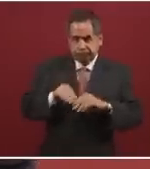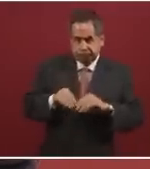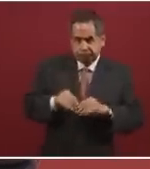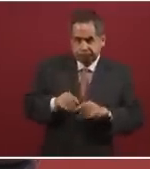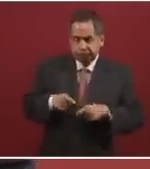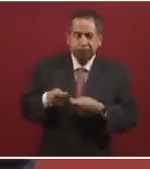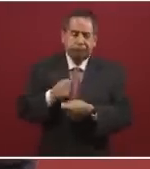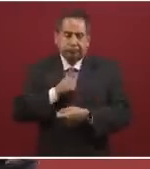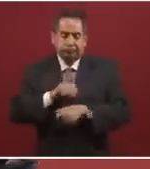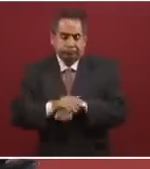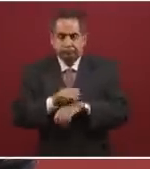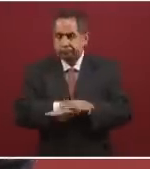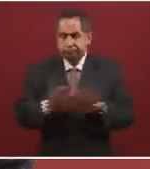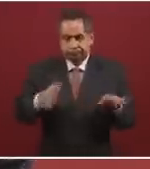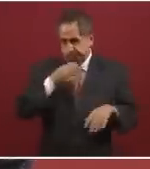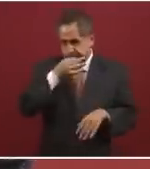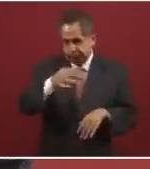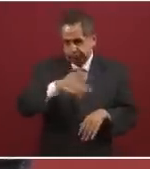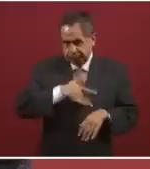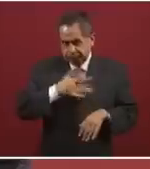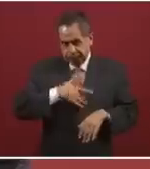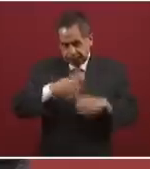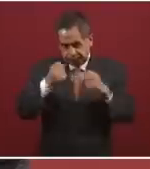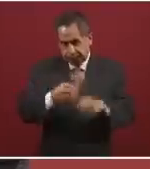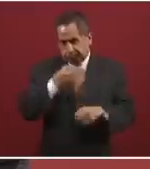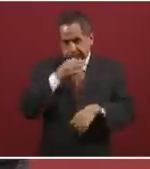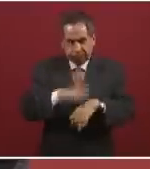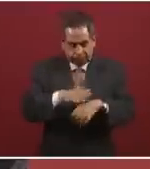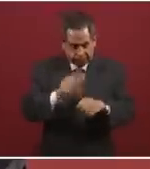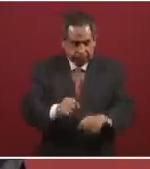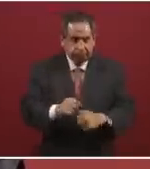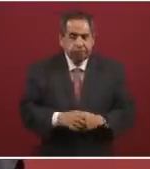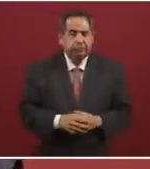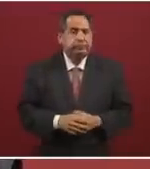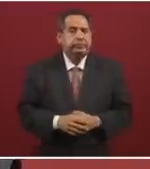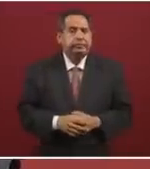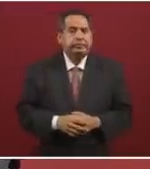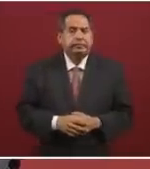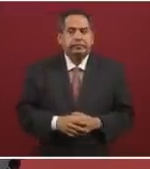influyentismo. Eso sí te lo puedo garantizar.